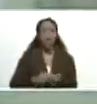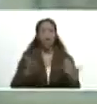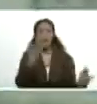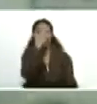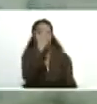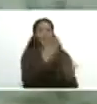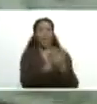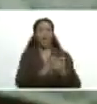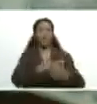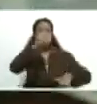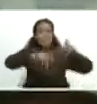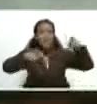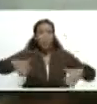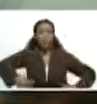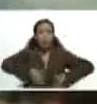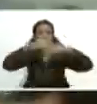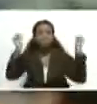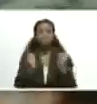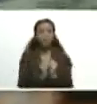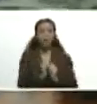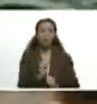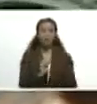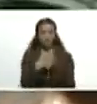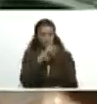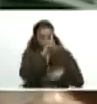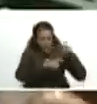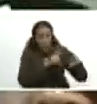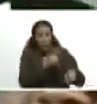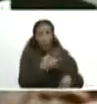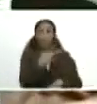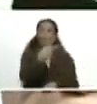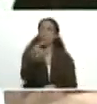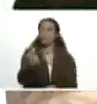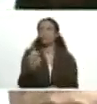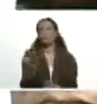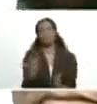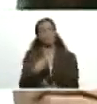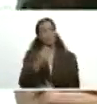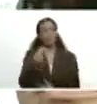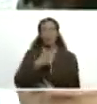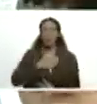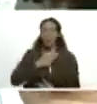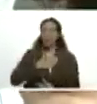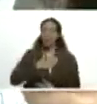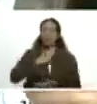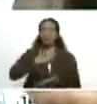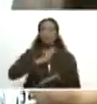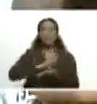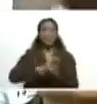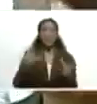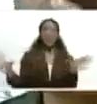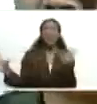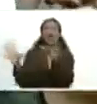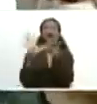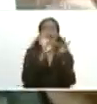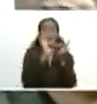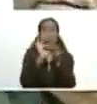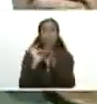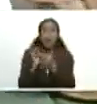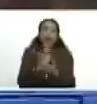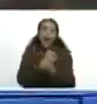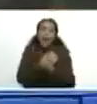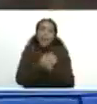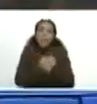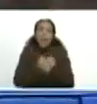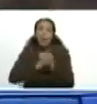enfrentamiento entre los venezolanos otra vez? No. Nosotros queremos la unión, el amor,